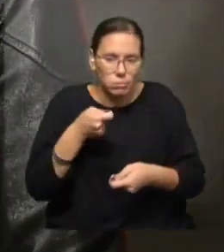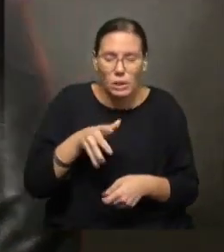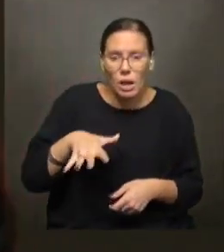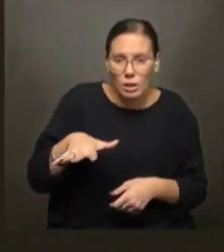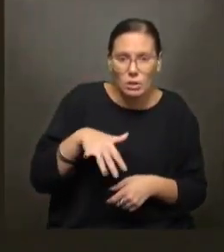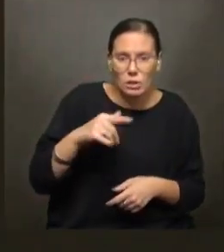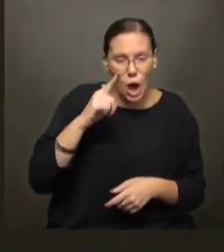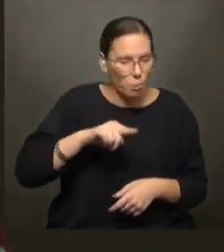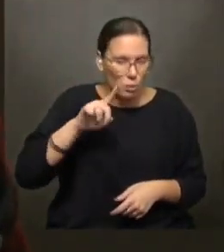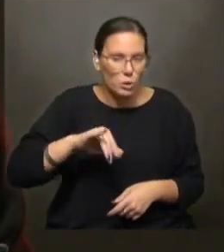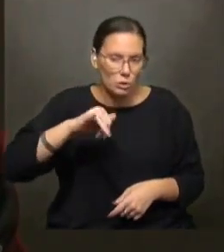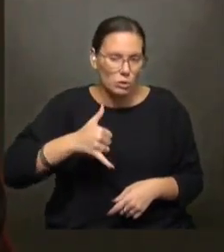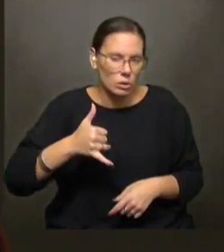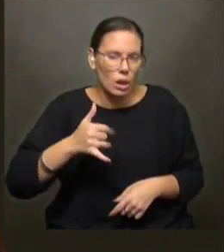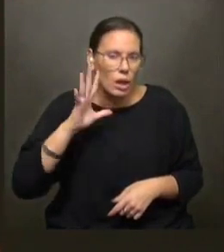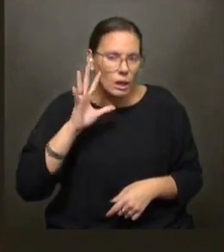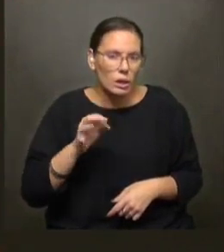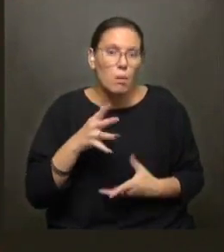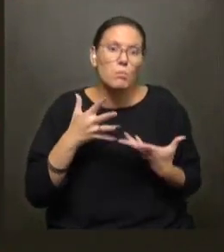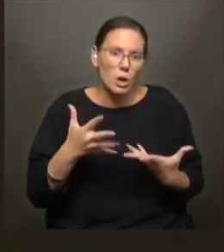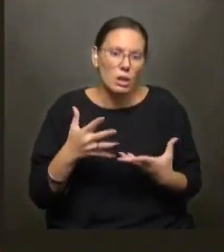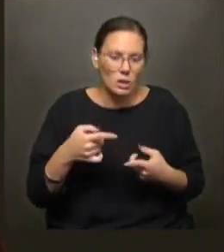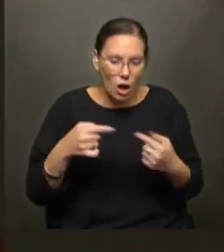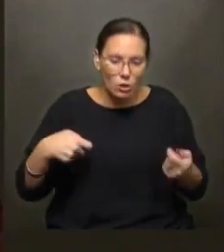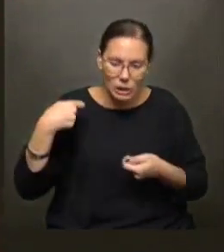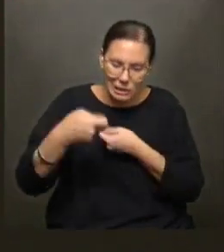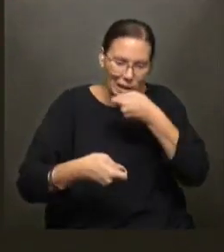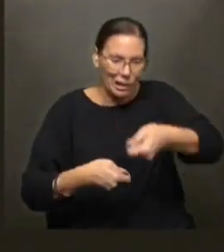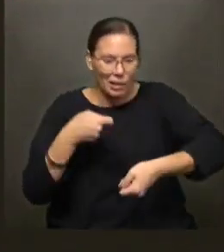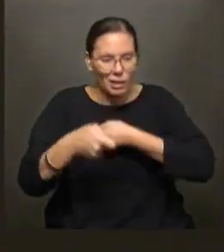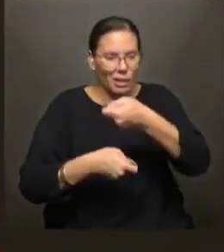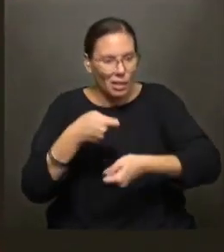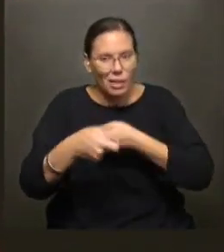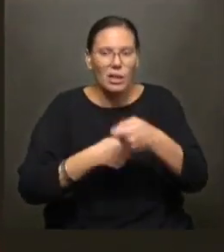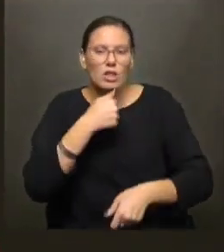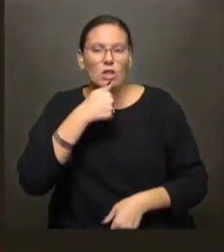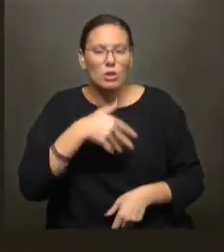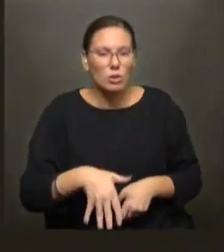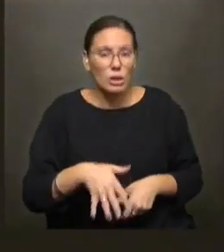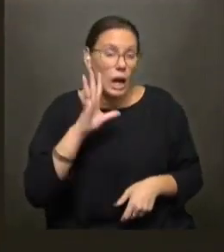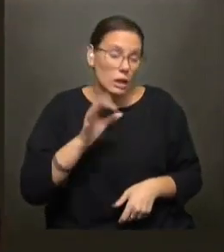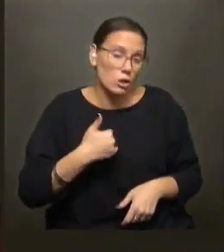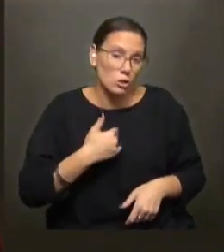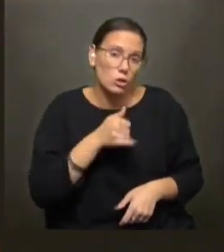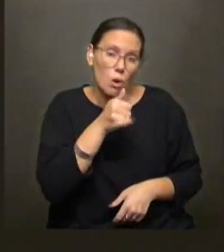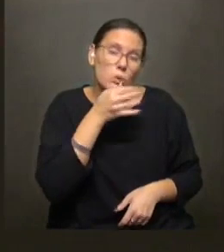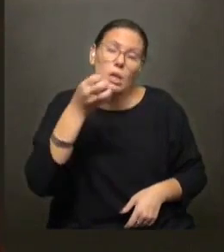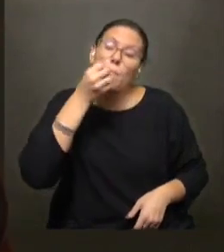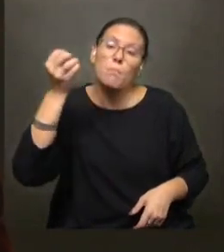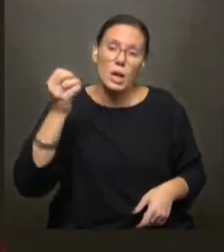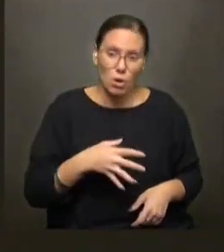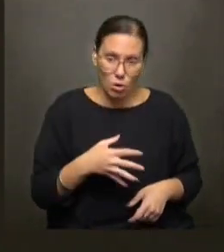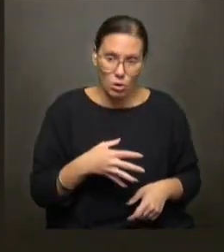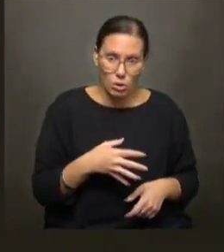adrede me parecía que justamente por esos ingredientes era que la historia se Creo yo que se cuenta mucho mejor desde